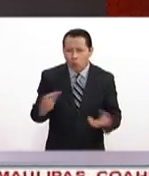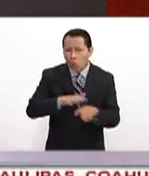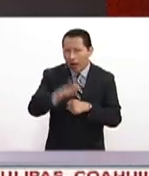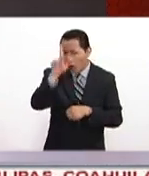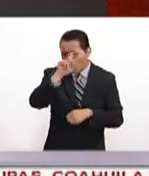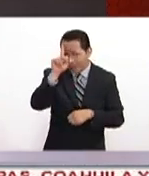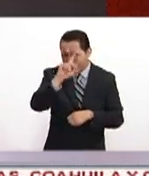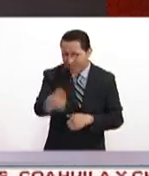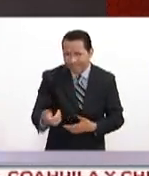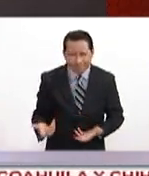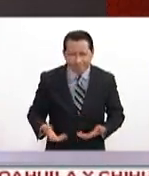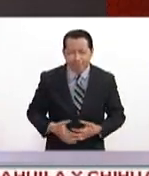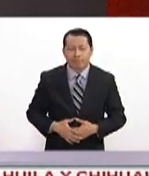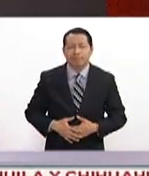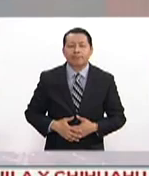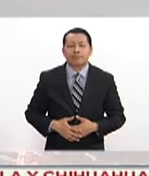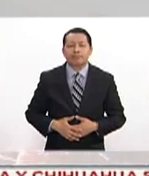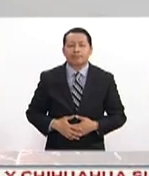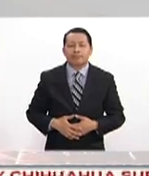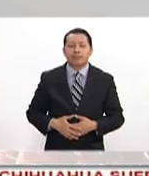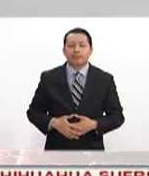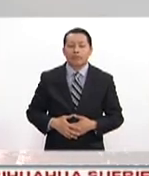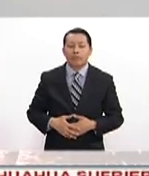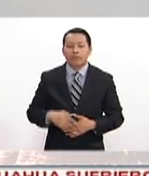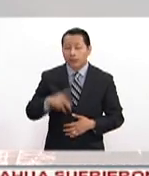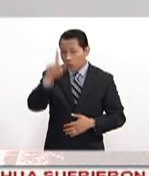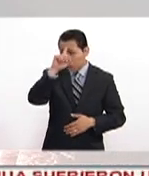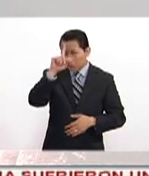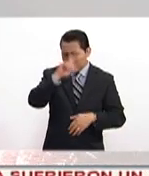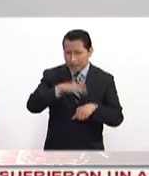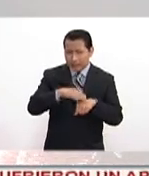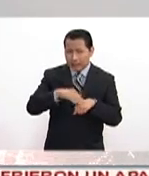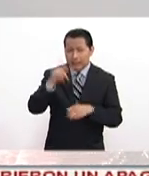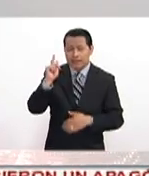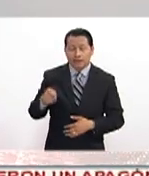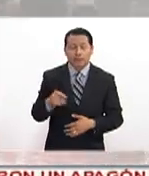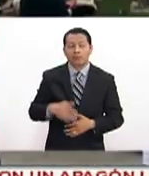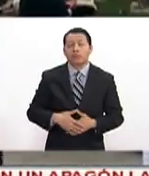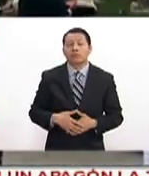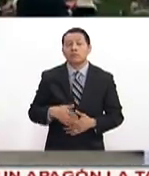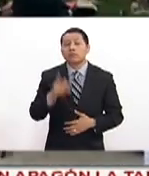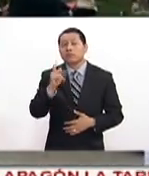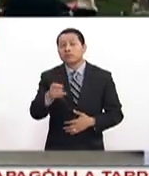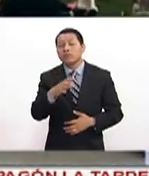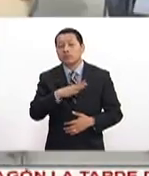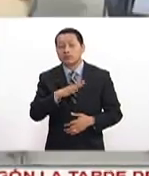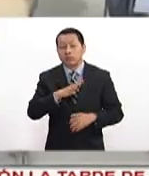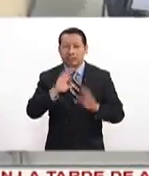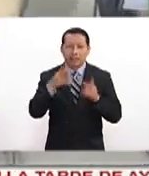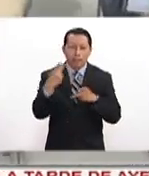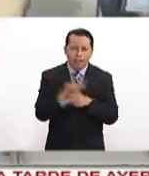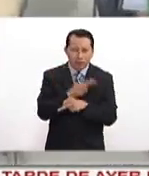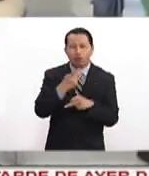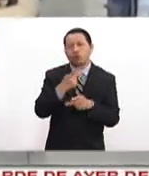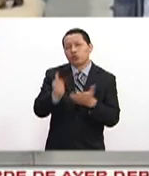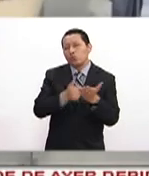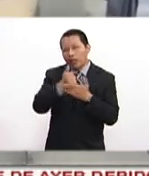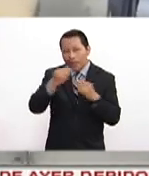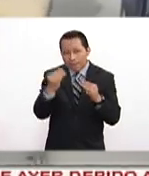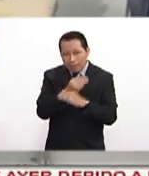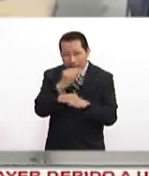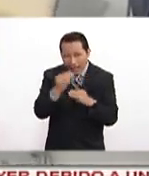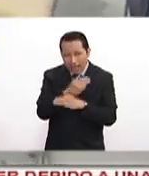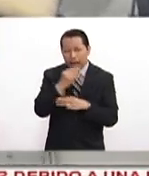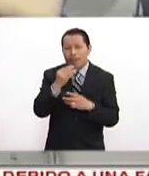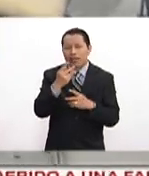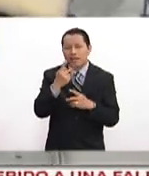recomendación principal? La recomendación principal es en este momento que, pese a que ya pasó en ciudades como Miami,